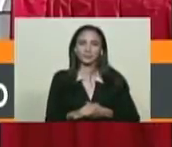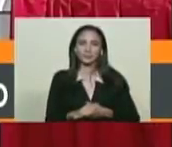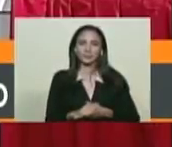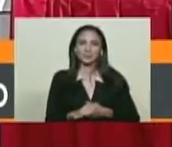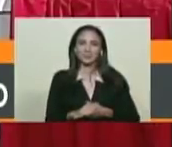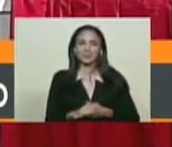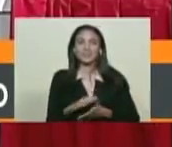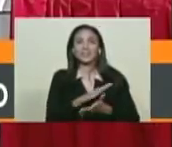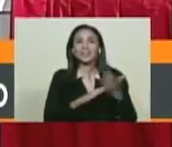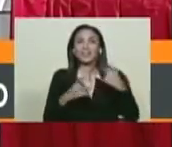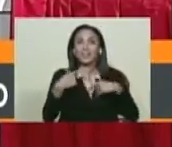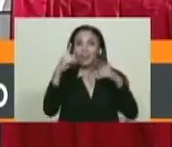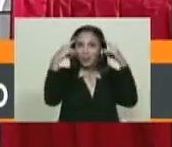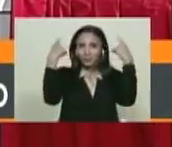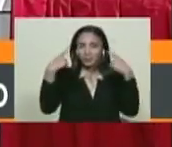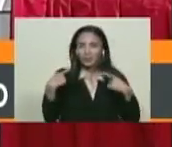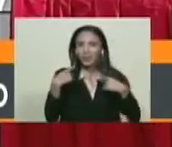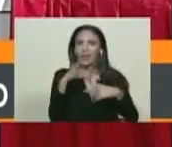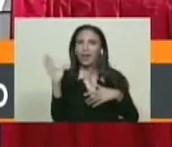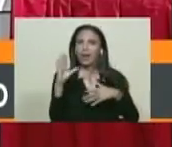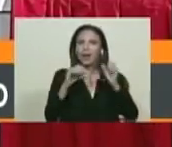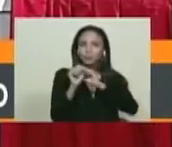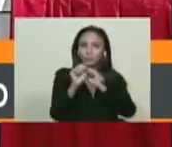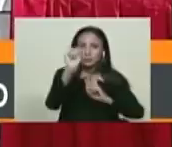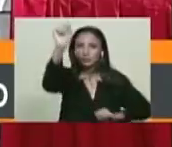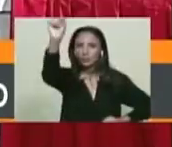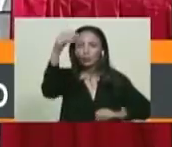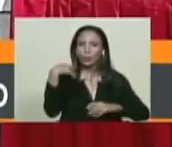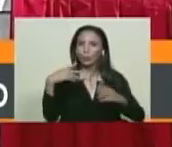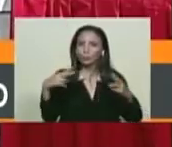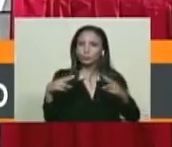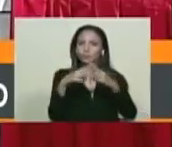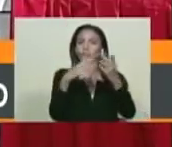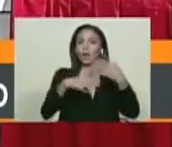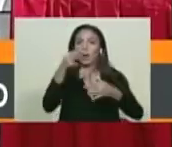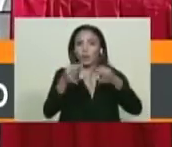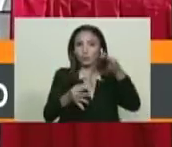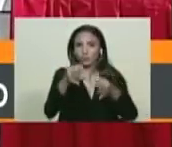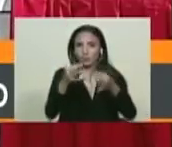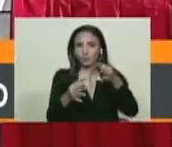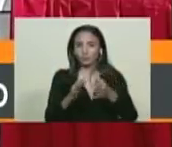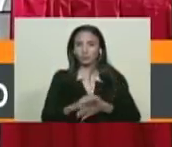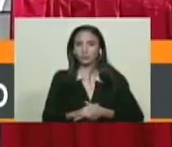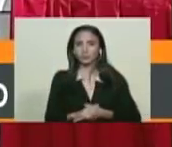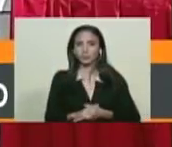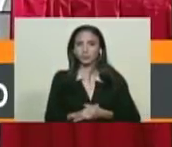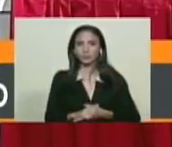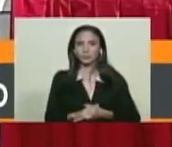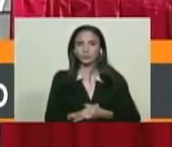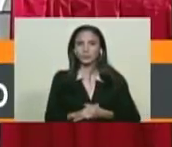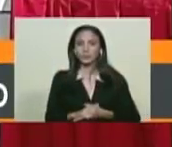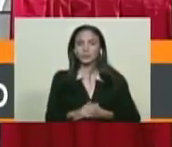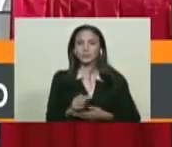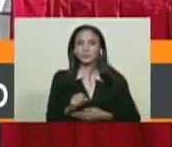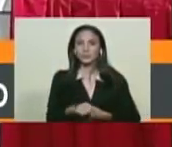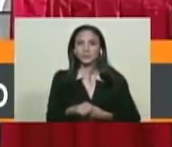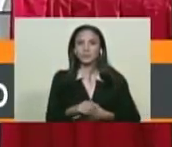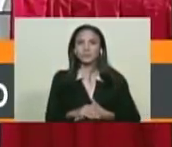Fosforito venía del San Cristóbal. Ella es abogada. ¿Tú te graduaste en qué